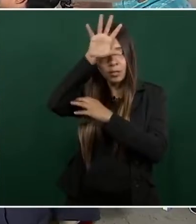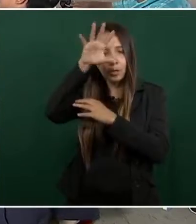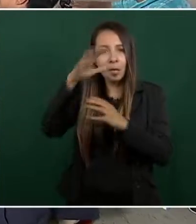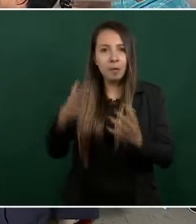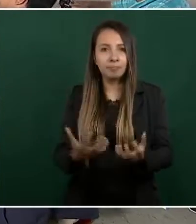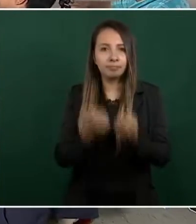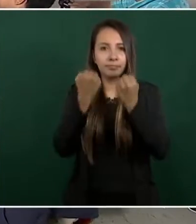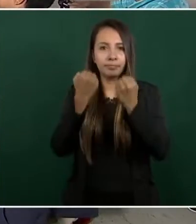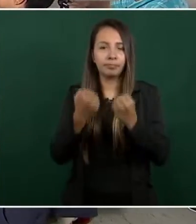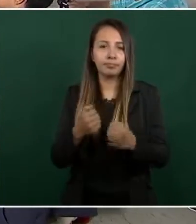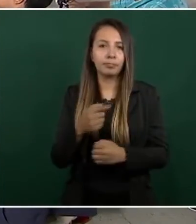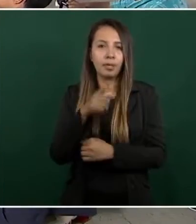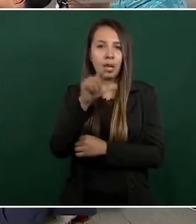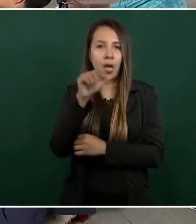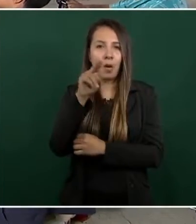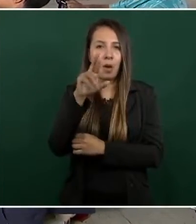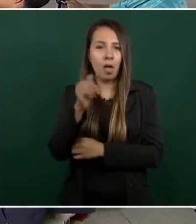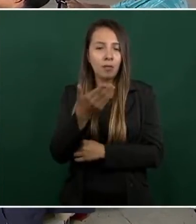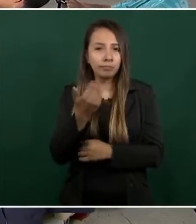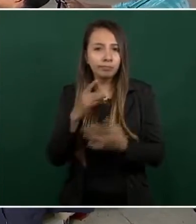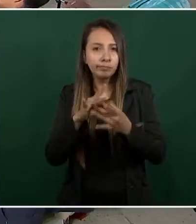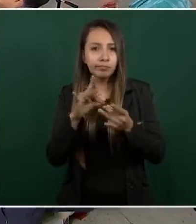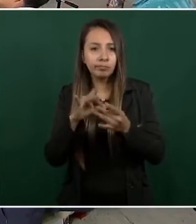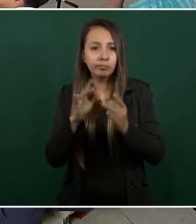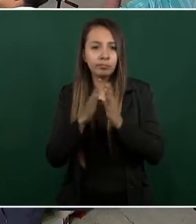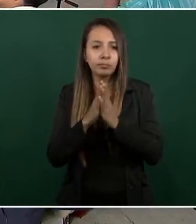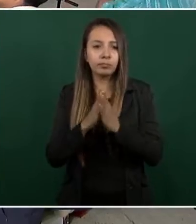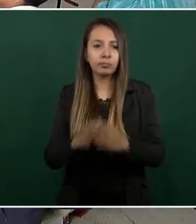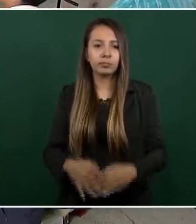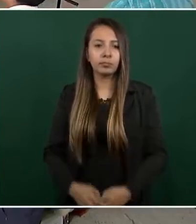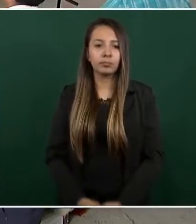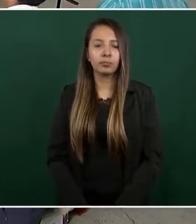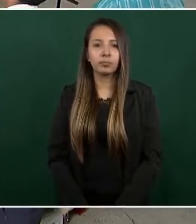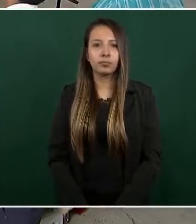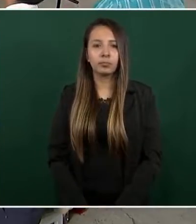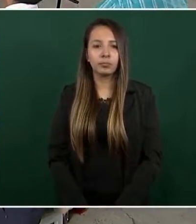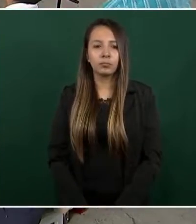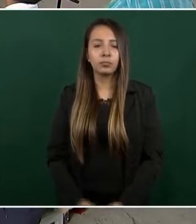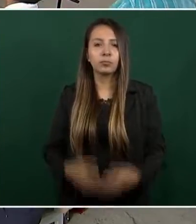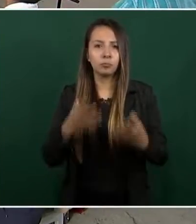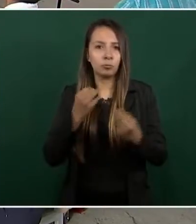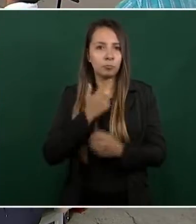Adelante, Laura, por favor. Con mucho gusto,